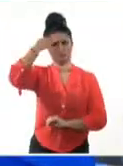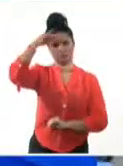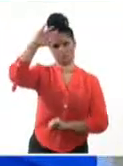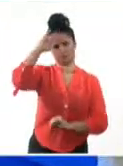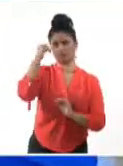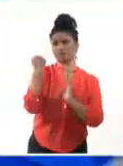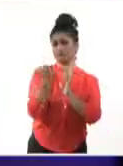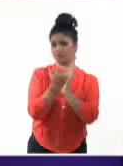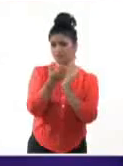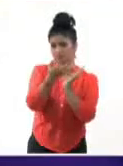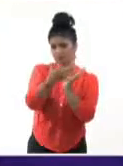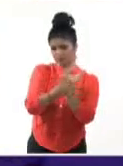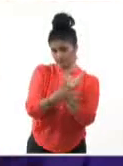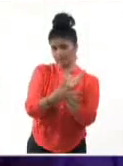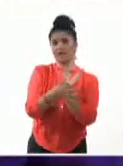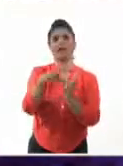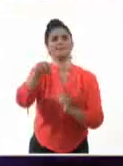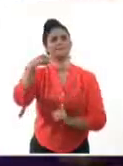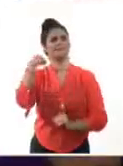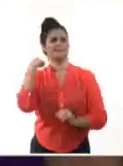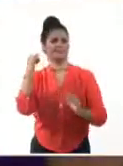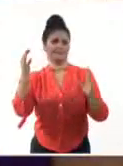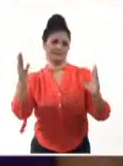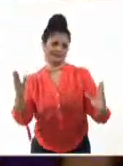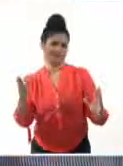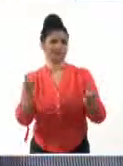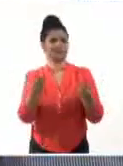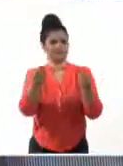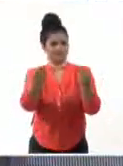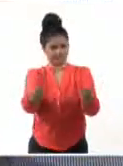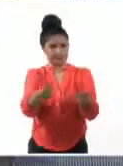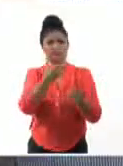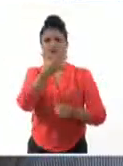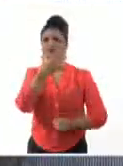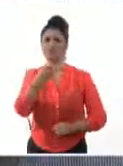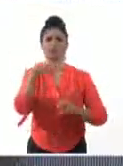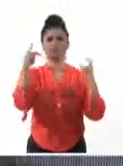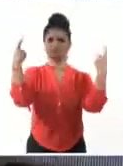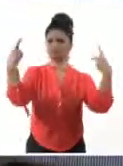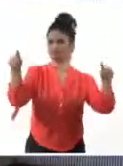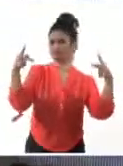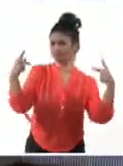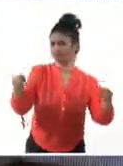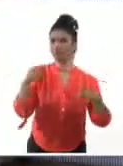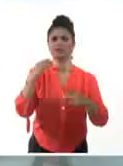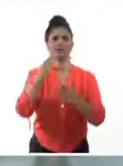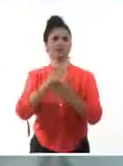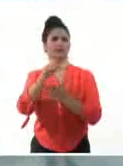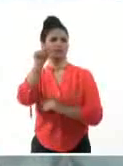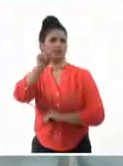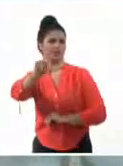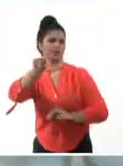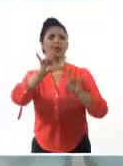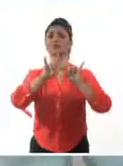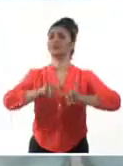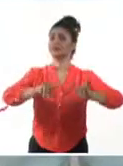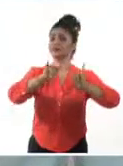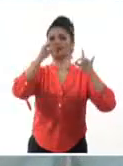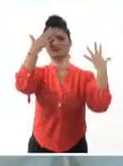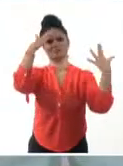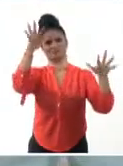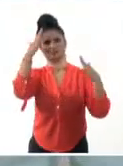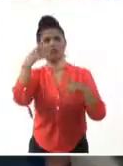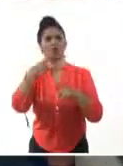del Futuro 2023 ponderaron la entrega de jóvenes profesionales y estudiantes de la Universidad Carlos Rafael Rodríguez y del